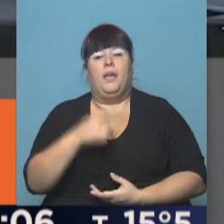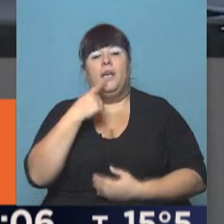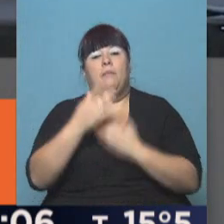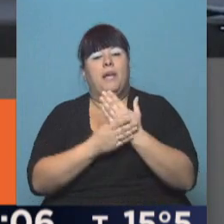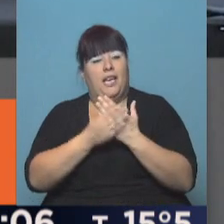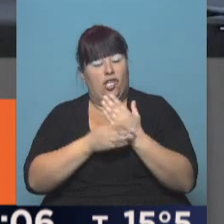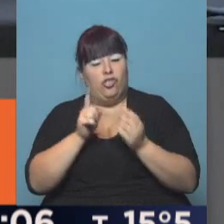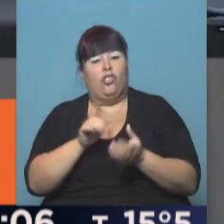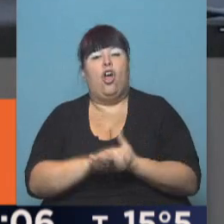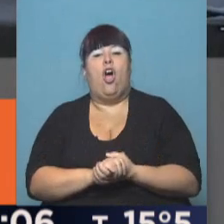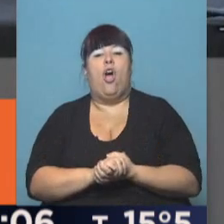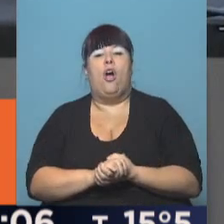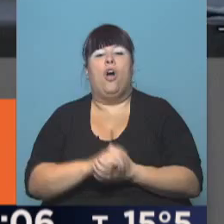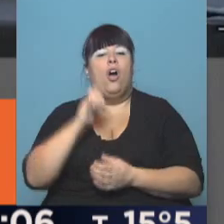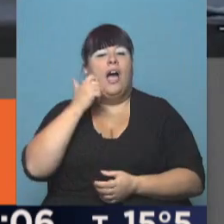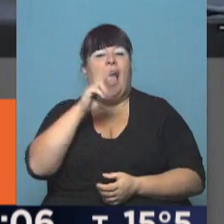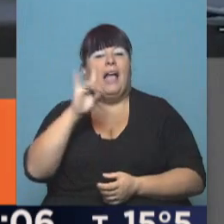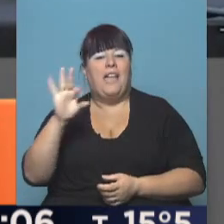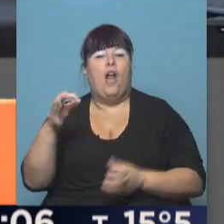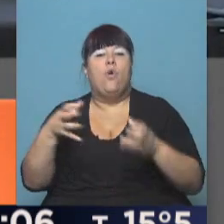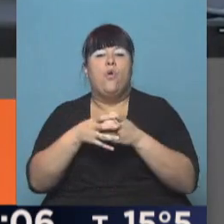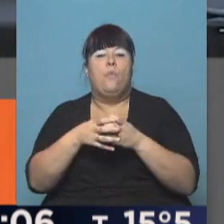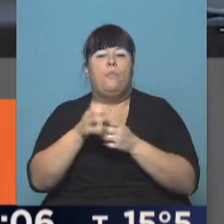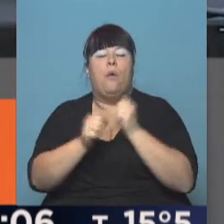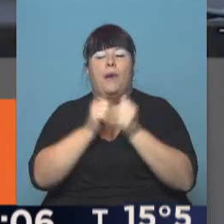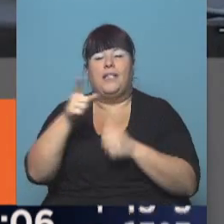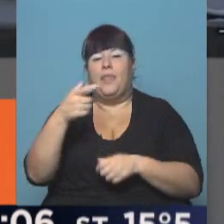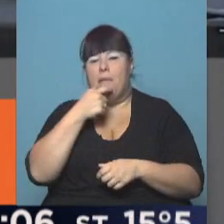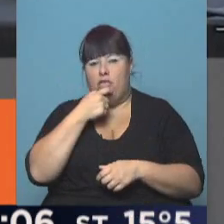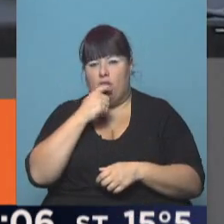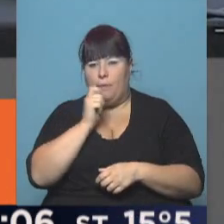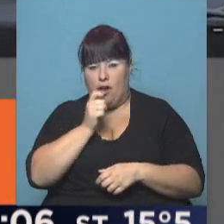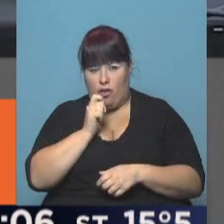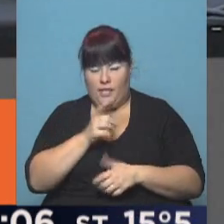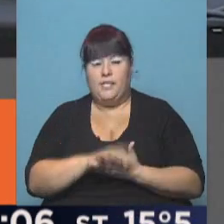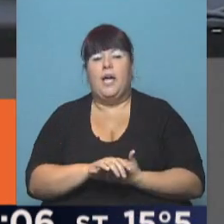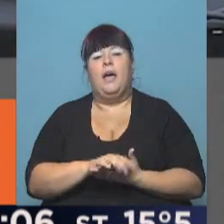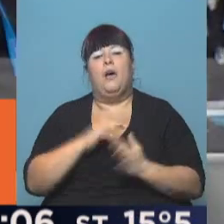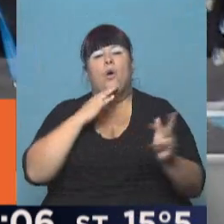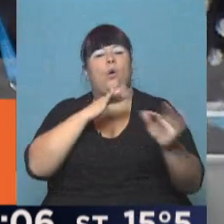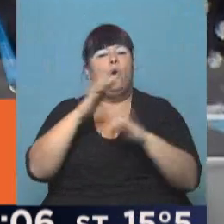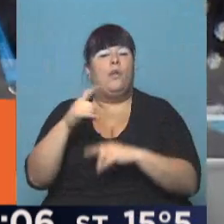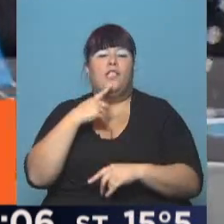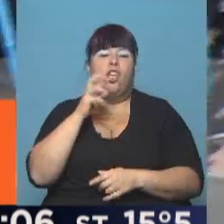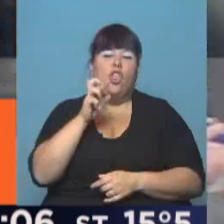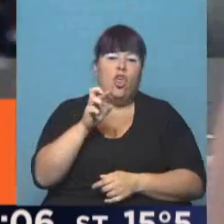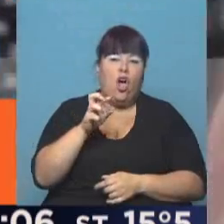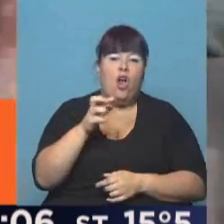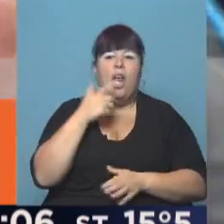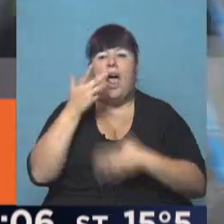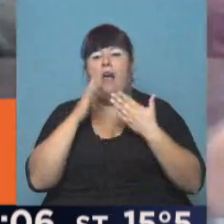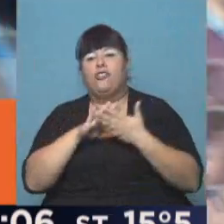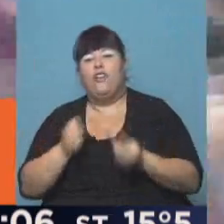Ministro Duhovne, Daniel Gallardo para medios del Grupo Cooperativa de la provincia de Mendoza. Se ha hablado de dólar, se ha hablado